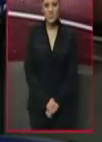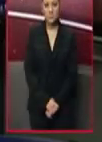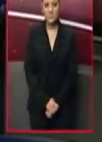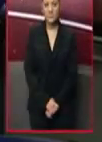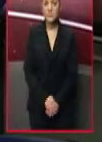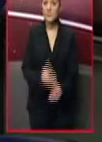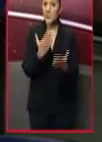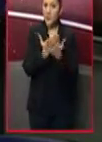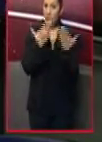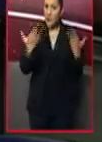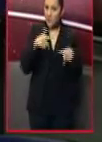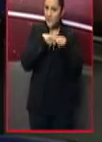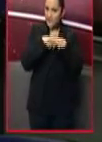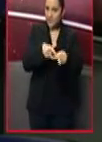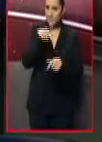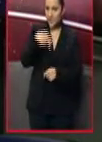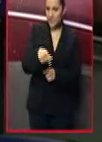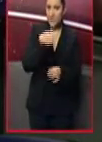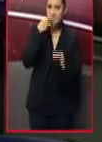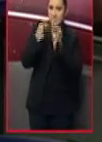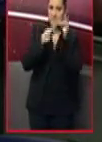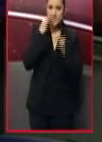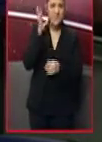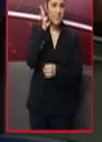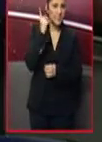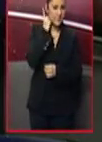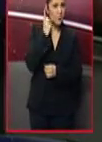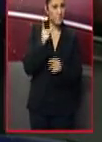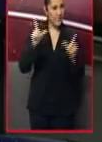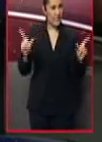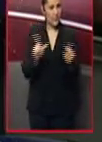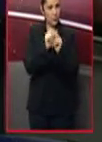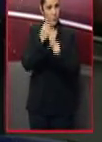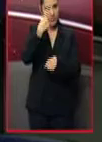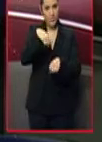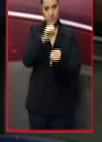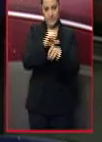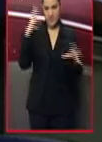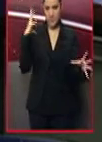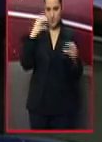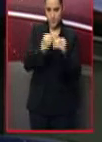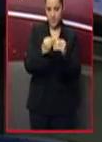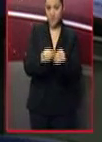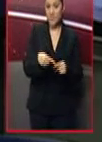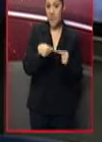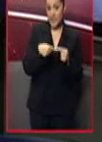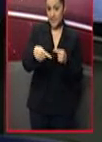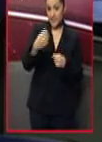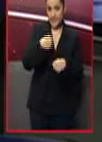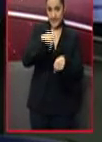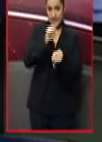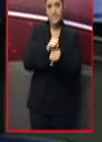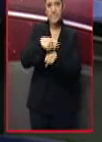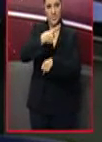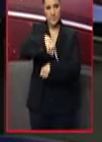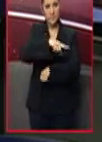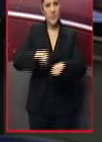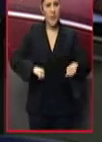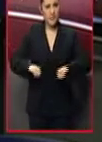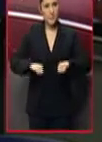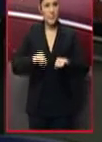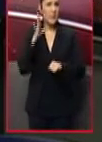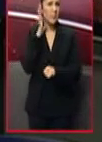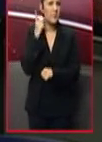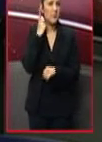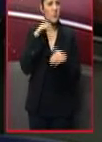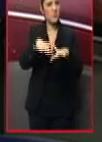Gracias por continuar en la señal del canal del Congreso y este es su resumen semanal. Esta semana hubo actividad en la Cámara de Diputados en la sesión plenaria. En